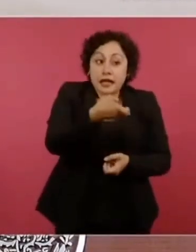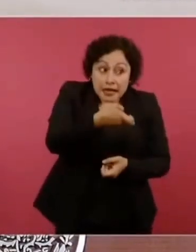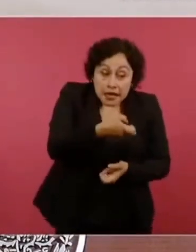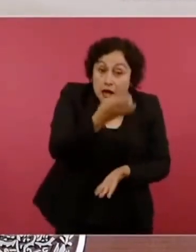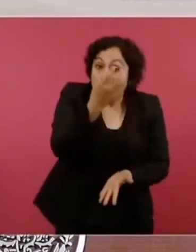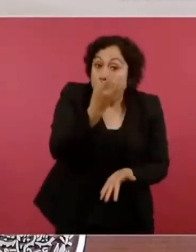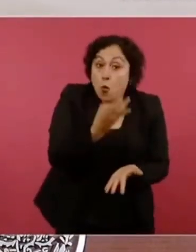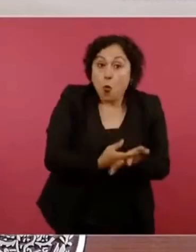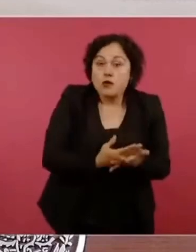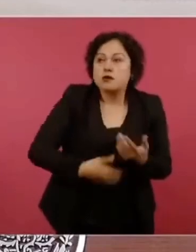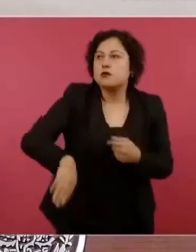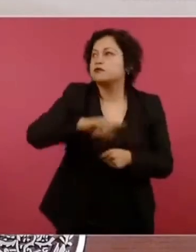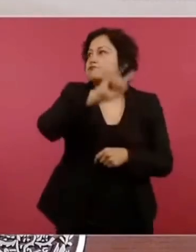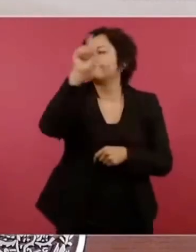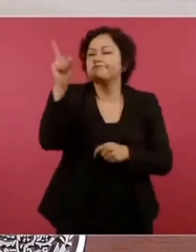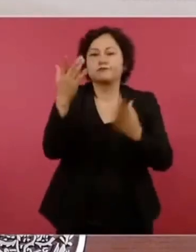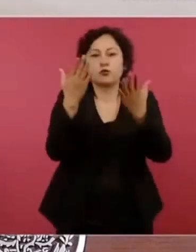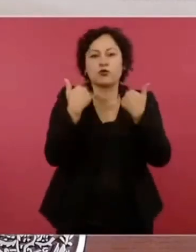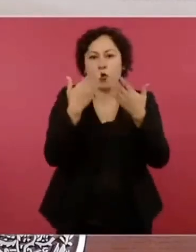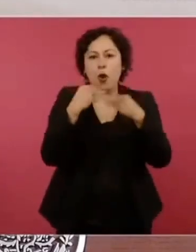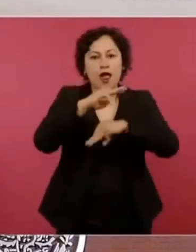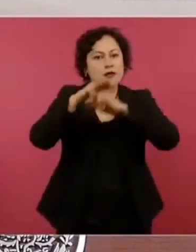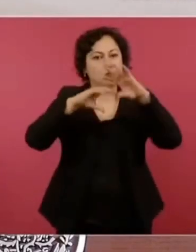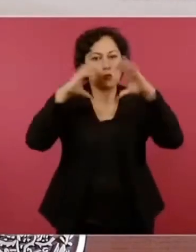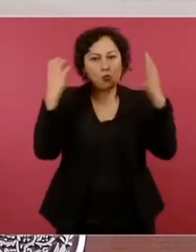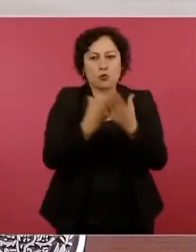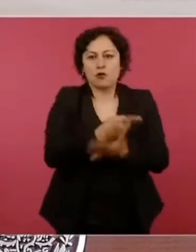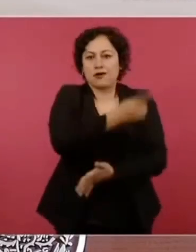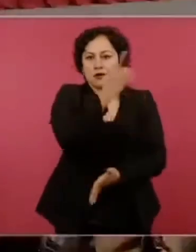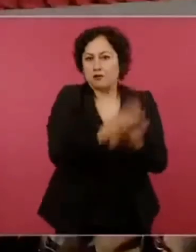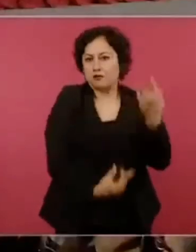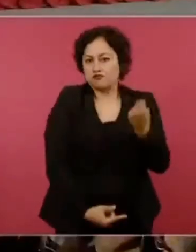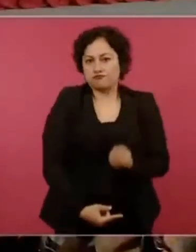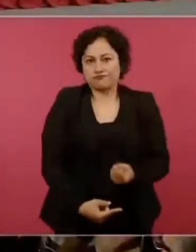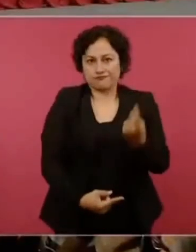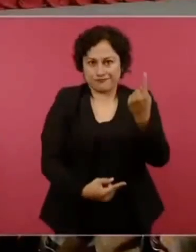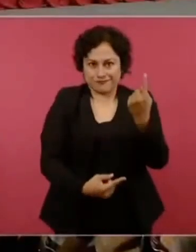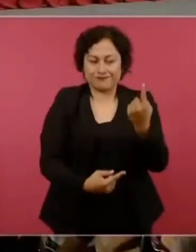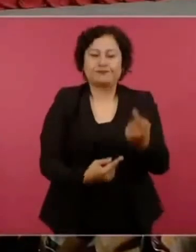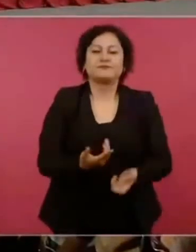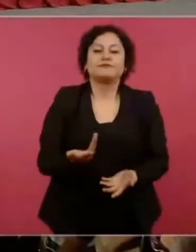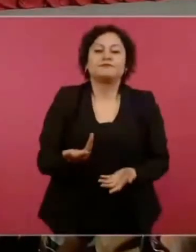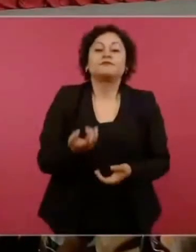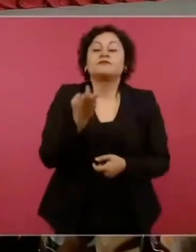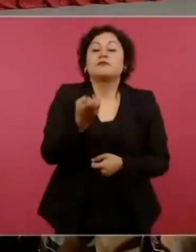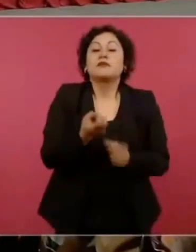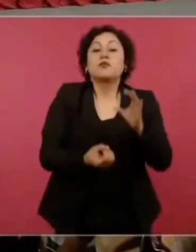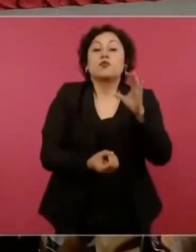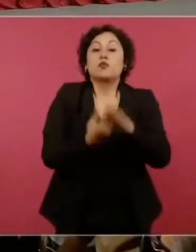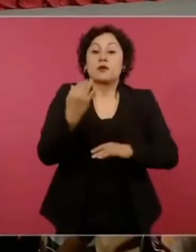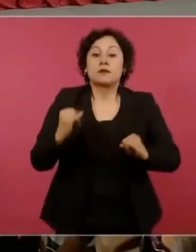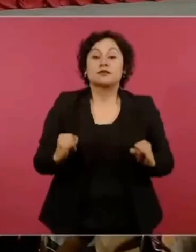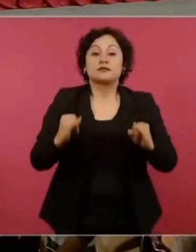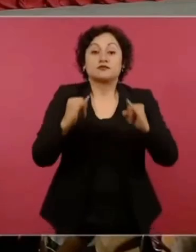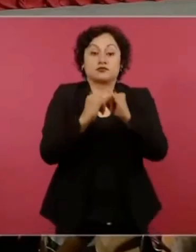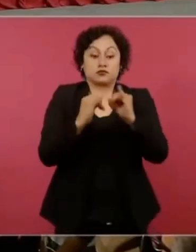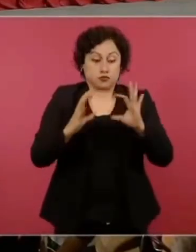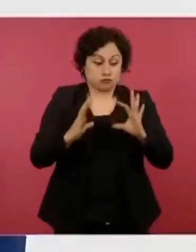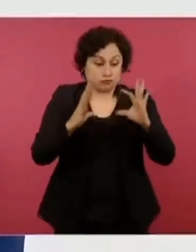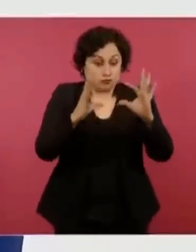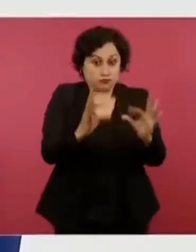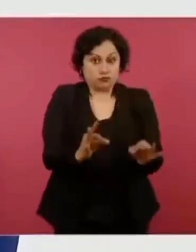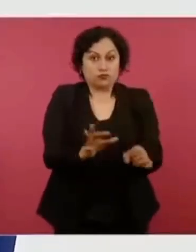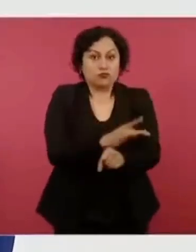características. Para entender cómo llegamos a este momento de la creación de esta nueva institución, hay que ver 2 pasos previos de